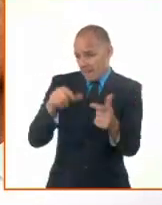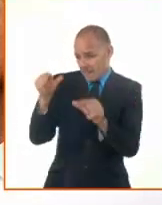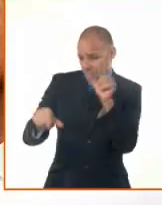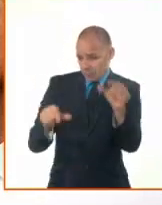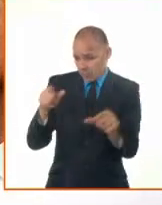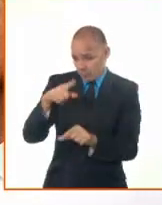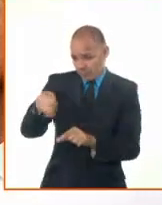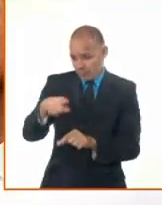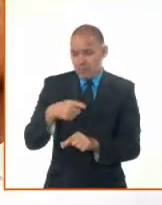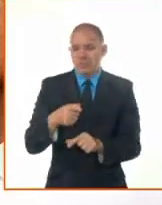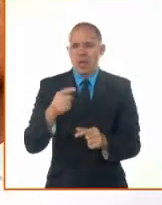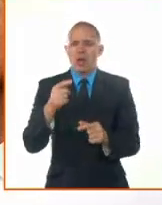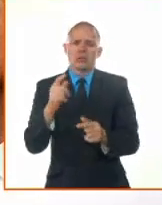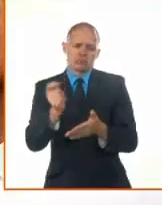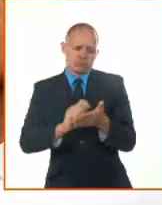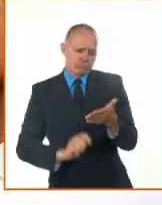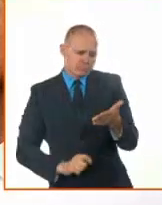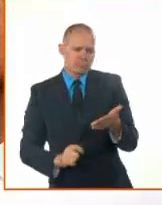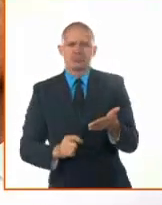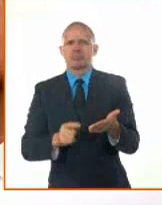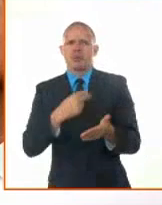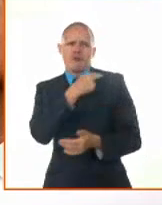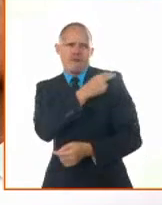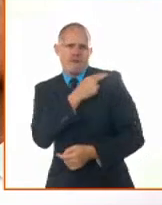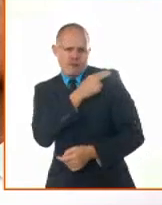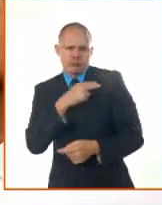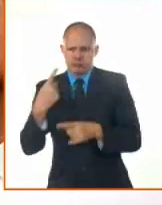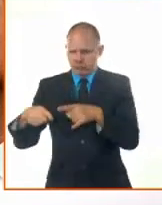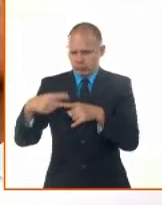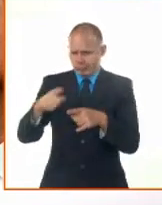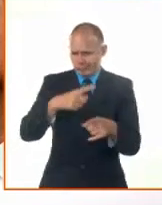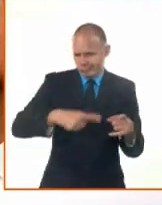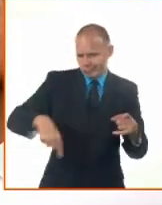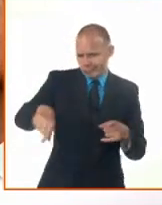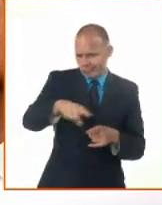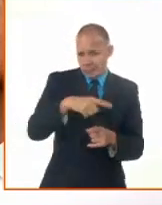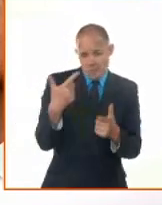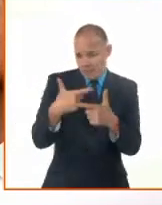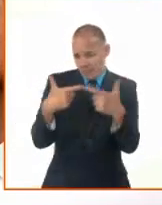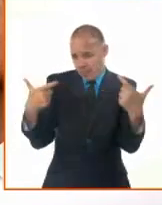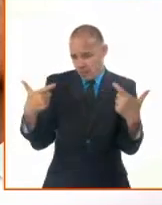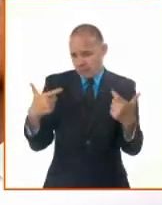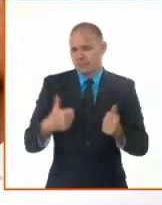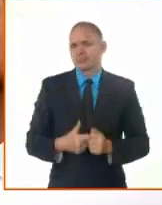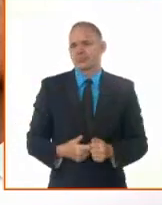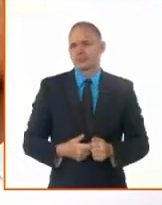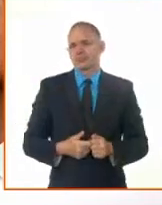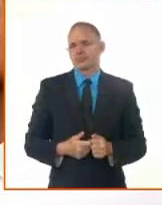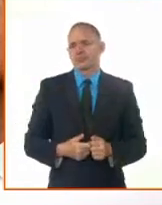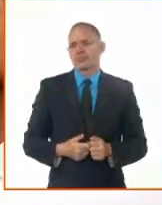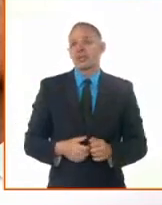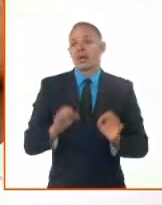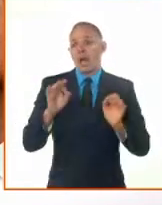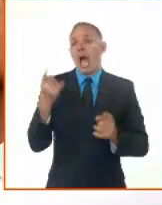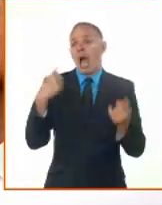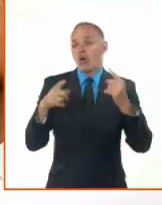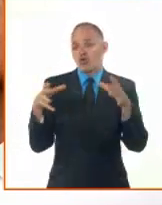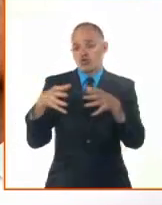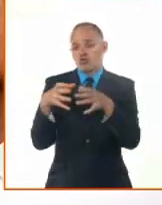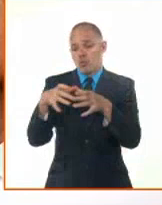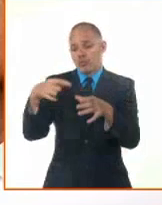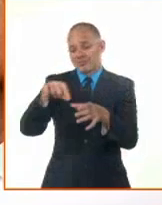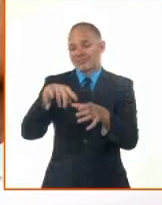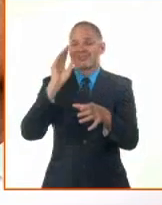político de vamos a llamar así de figuras influyentes incluyendo demócratas que